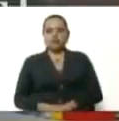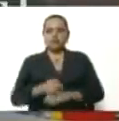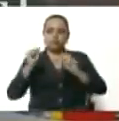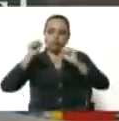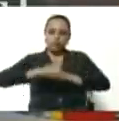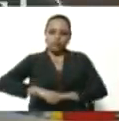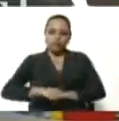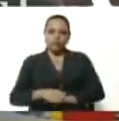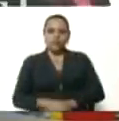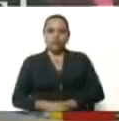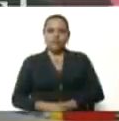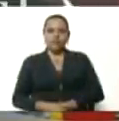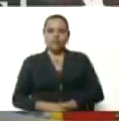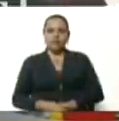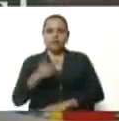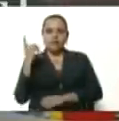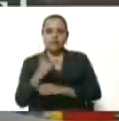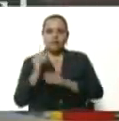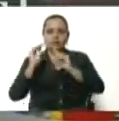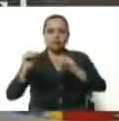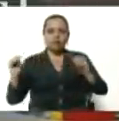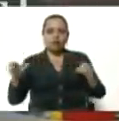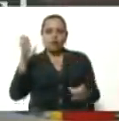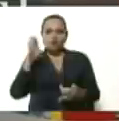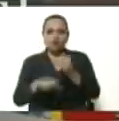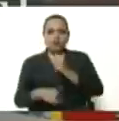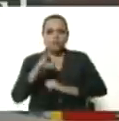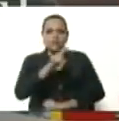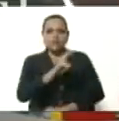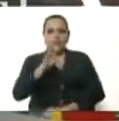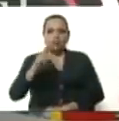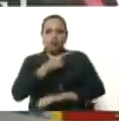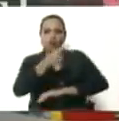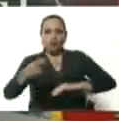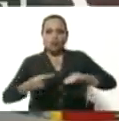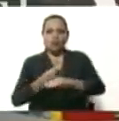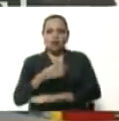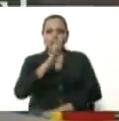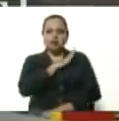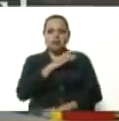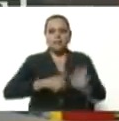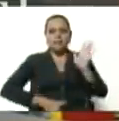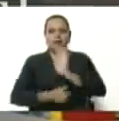efecto, debemos anunciar que en las últimas 24 horas se han registrado